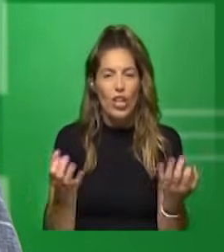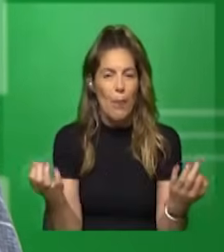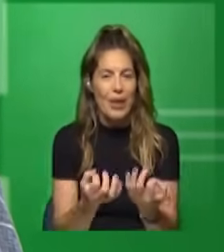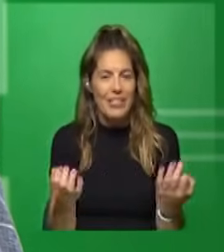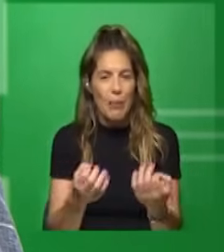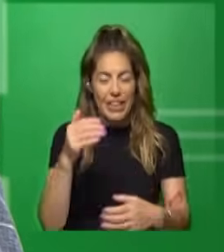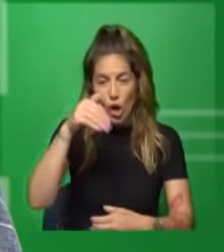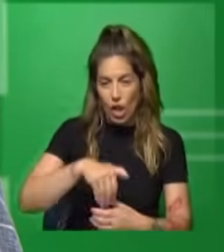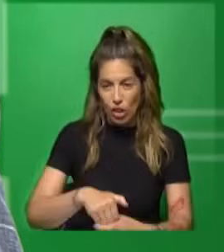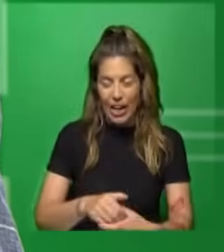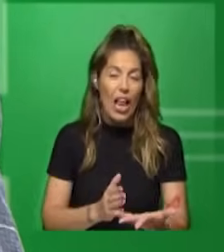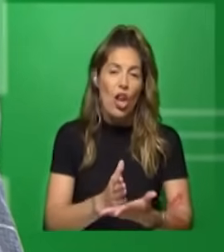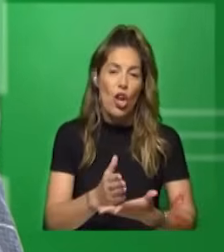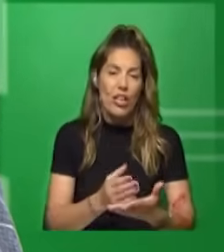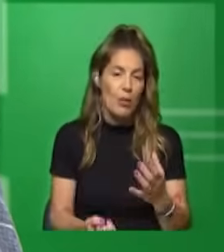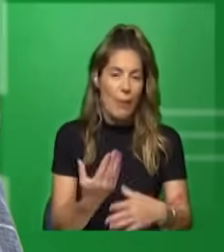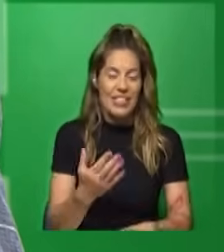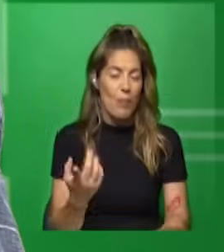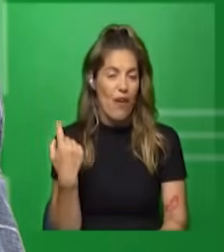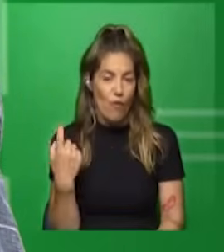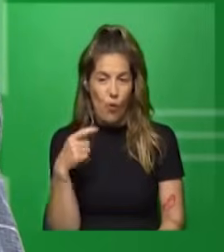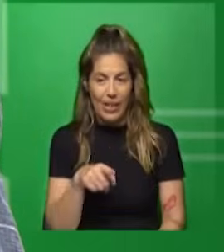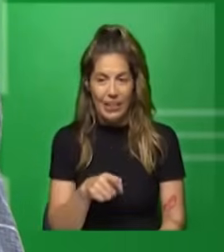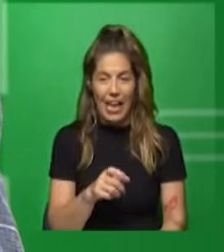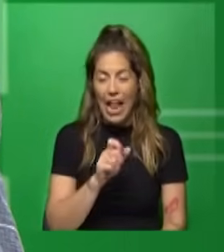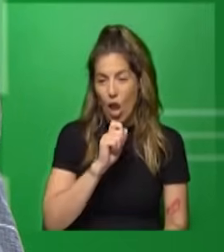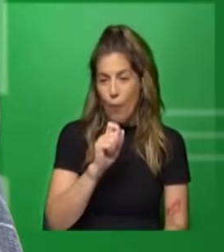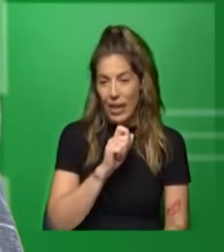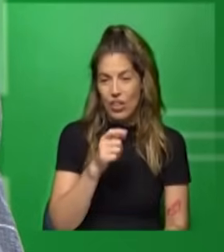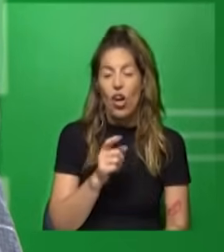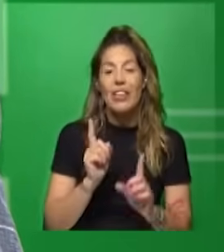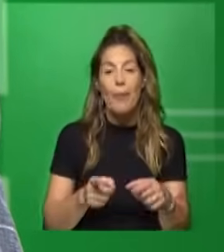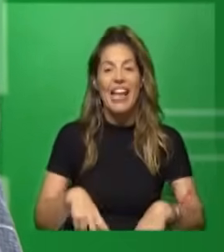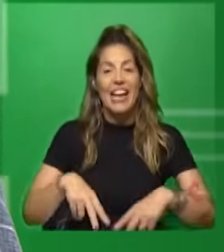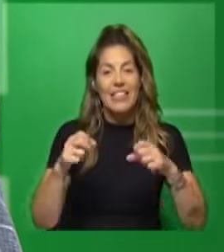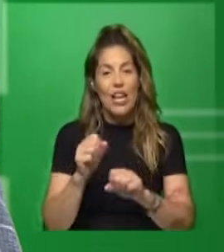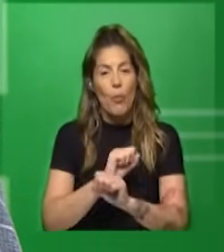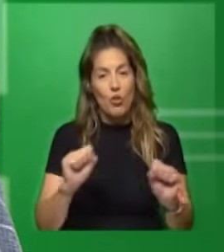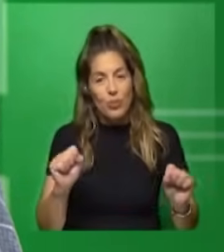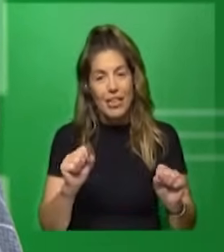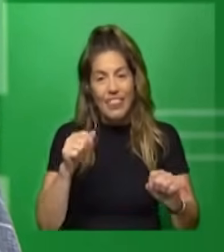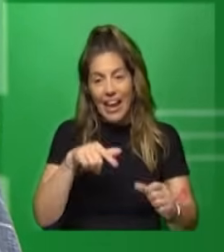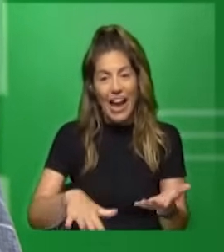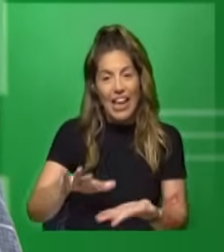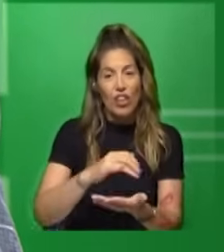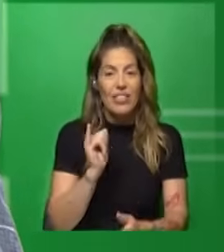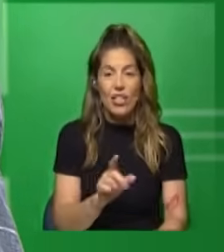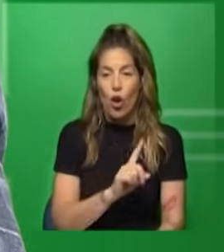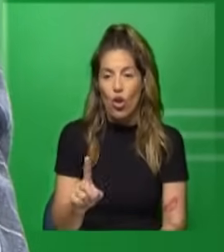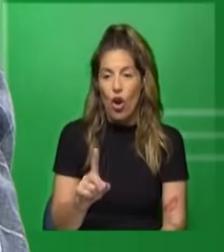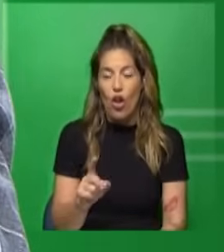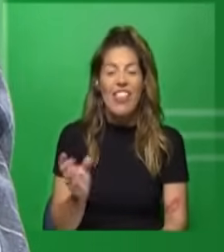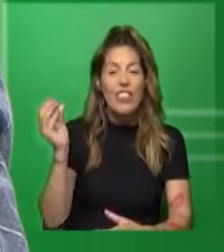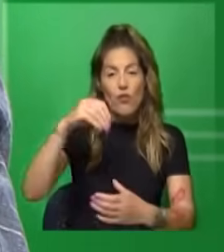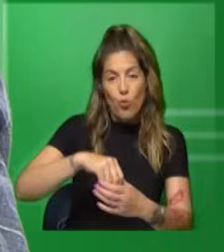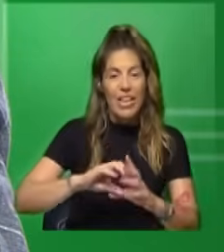en lo electoral, que es lo que siempre aparece más fuerte en los medios, ¿no? Hay que analizar la capacidad que tiene la región o no de influir